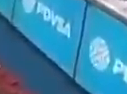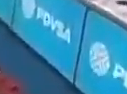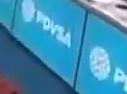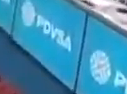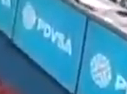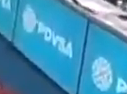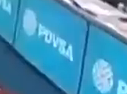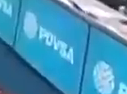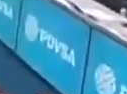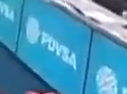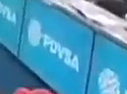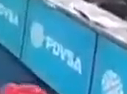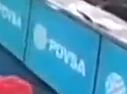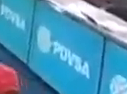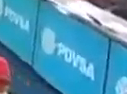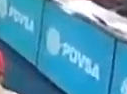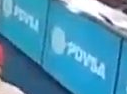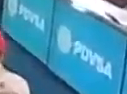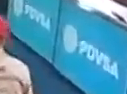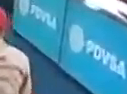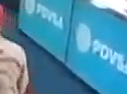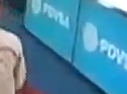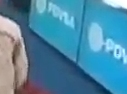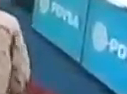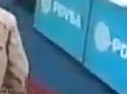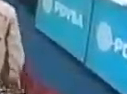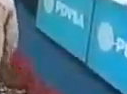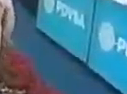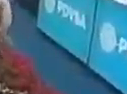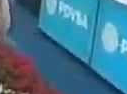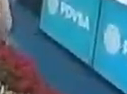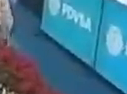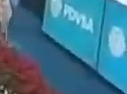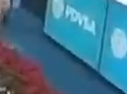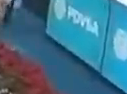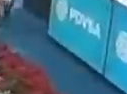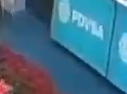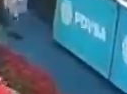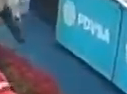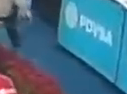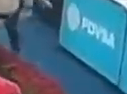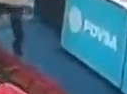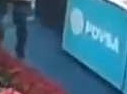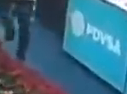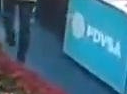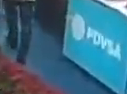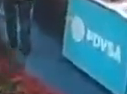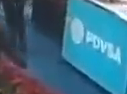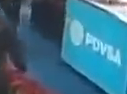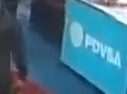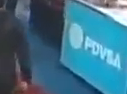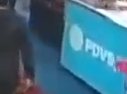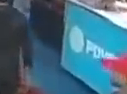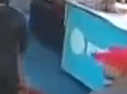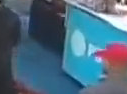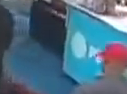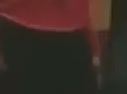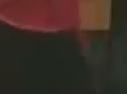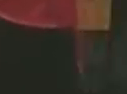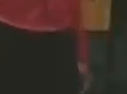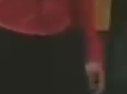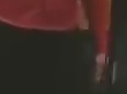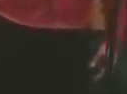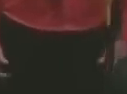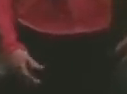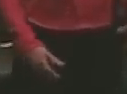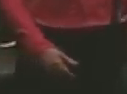al llegar a la... ¡Arriba, PDVSA! No escucharon a Hidalgo con el asma de otro rato.